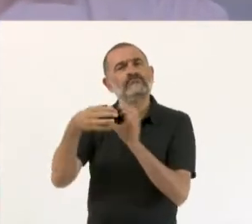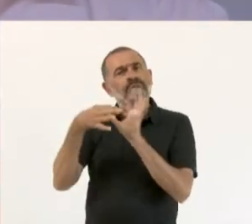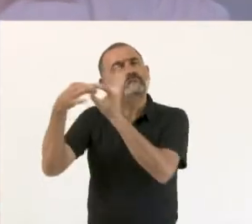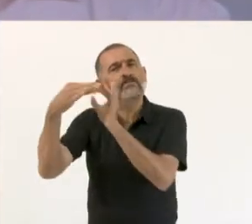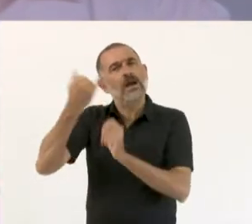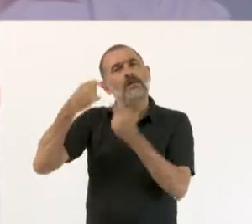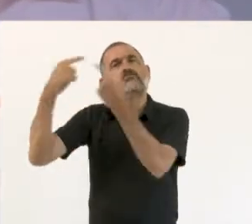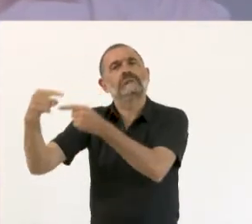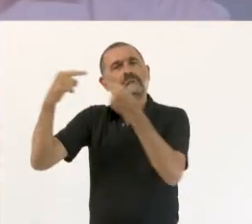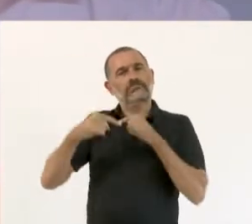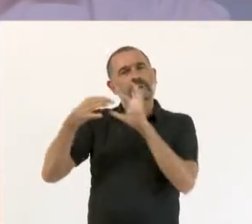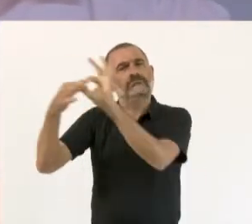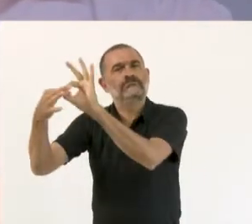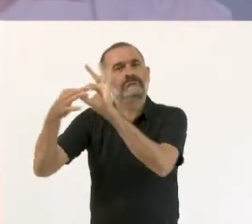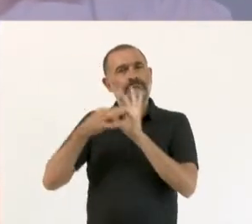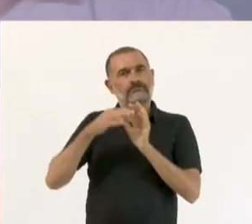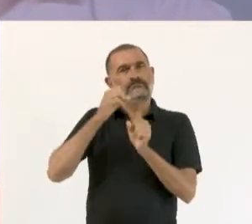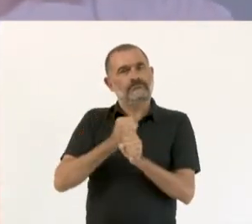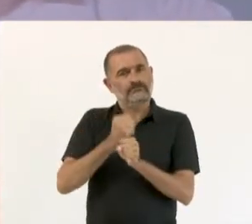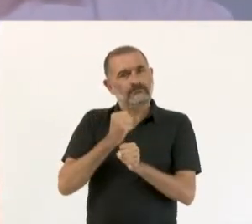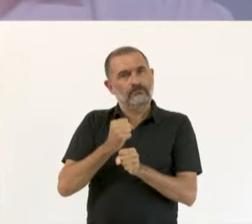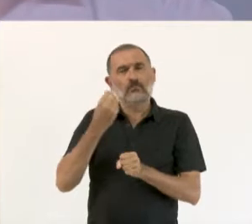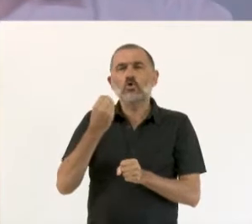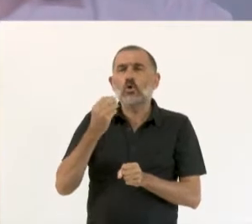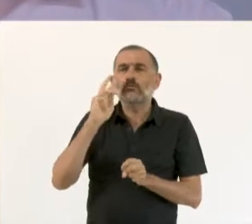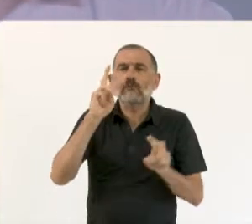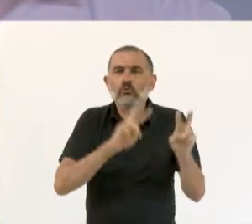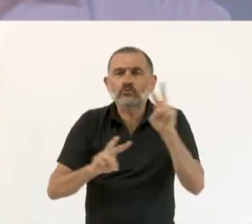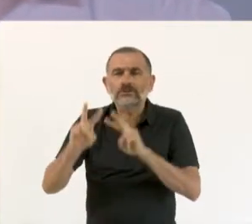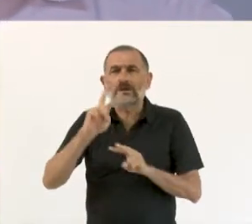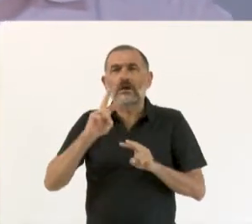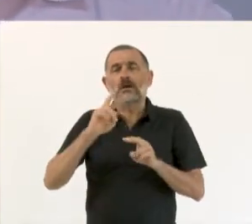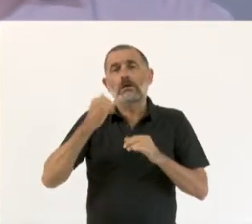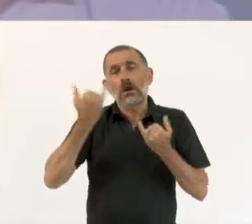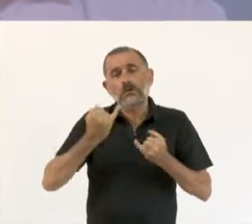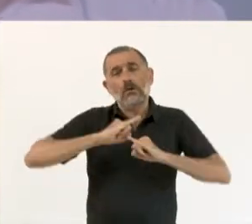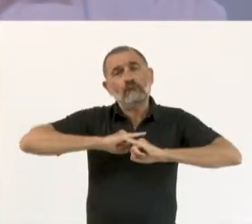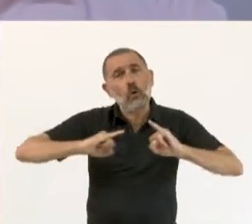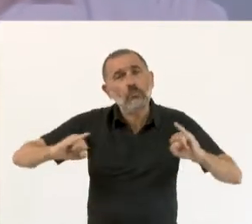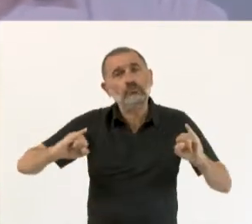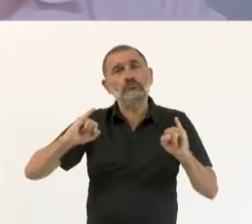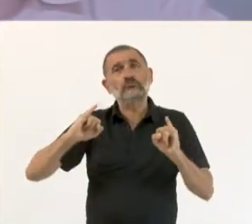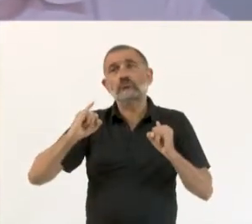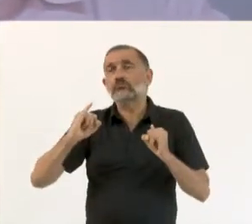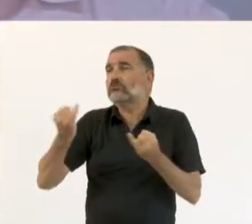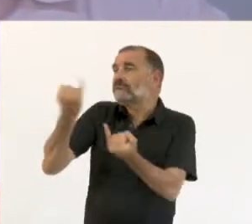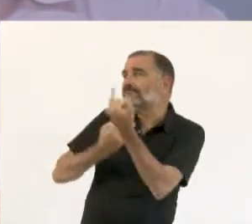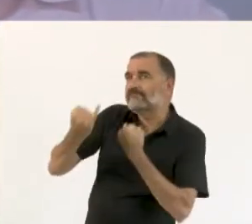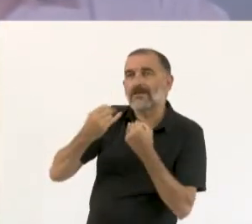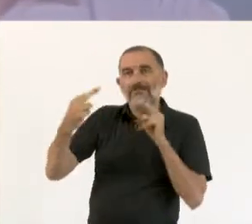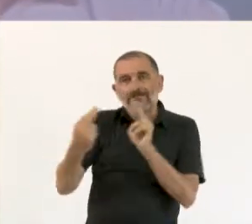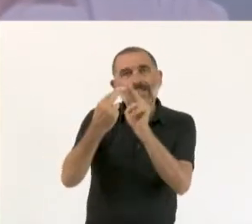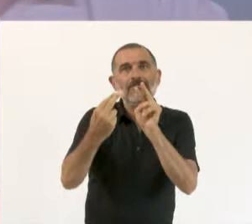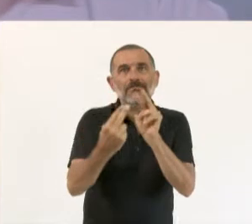estar tratando siempre de tener información y haber encontrado a Mariana y